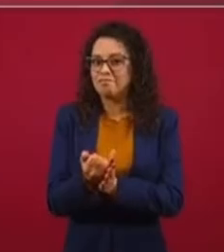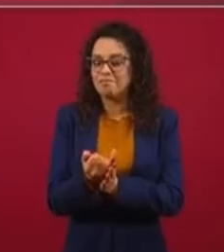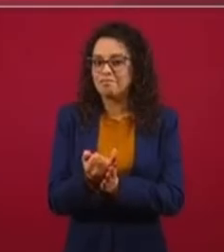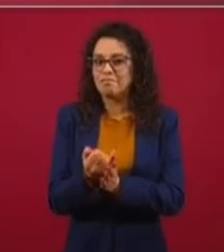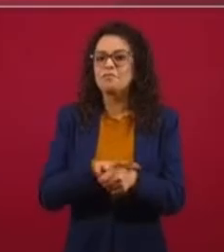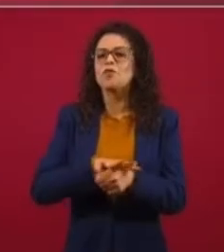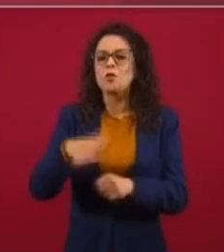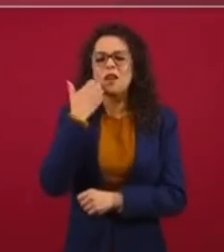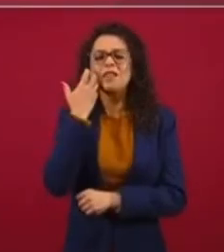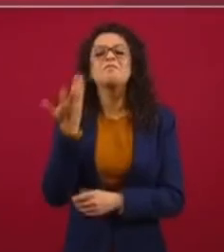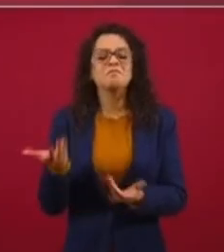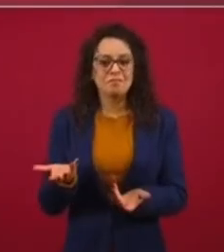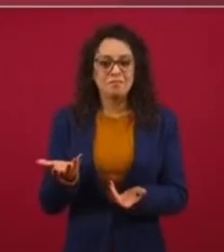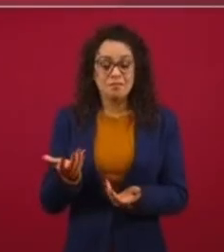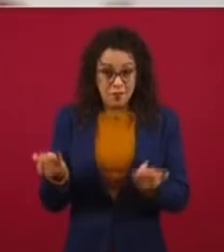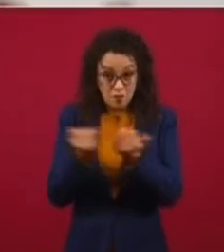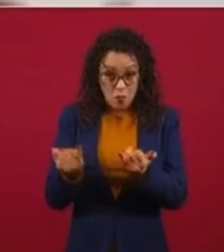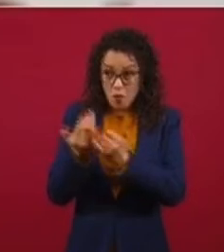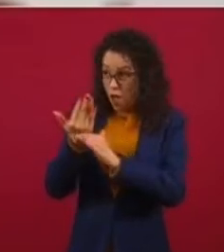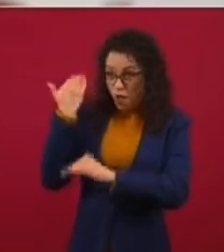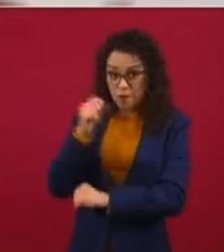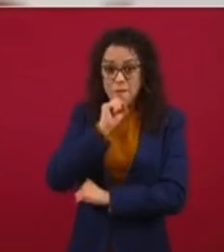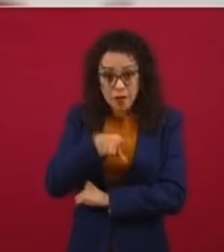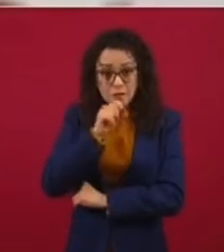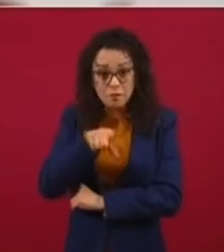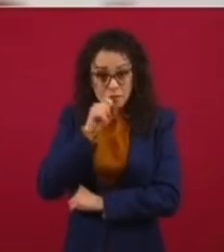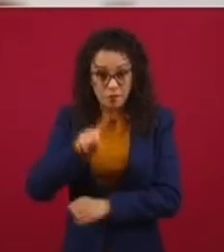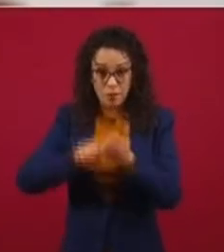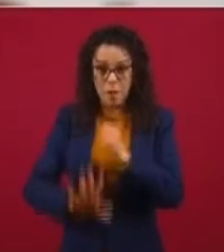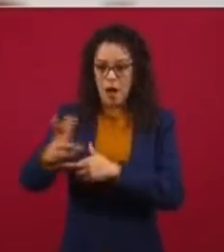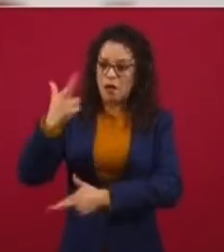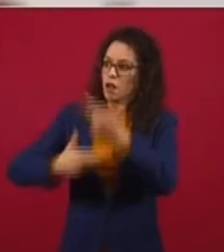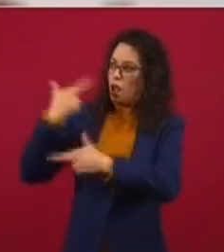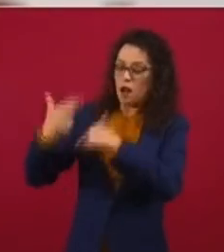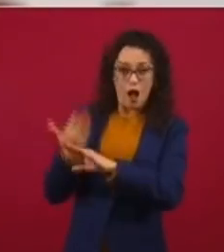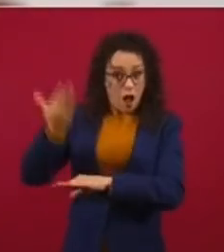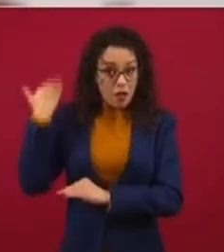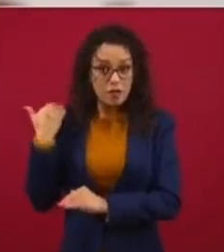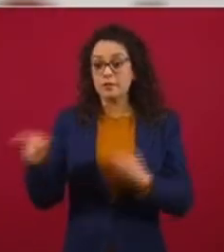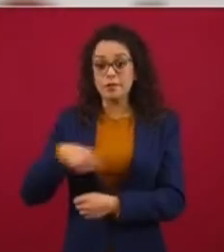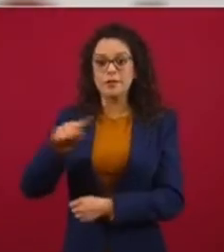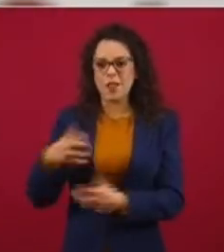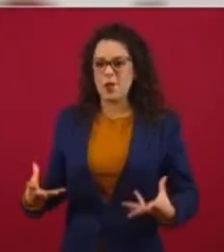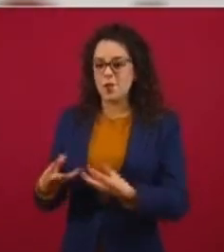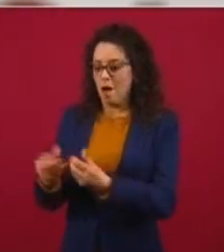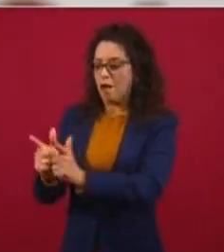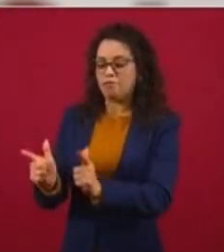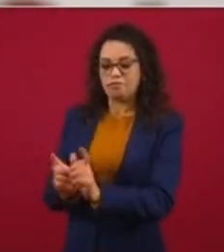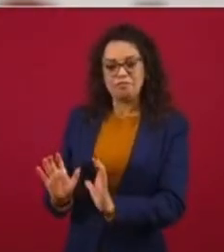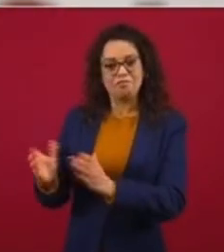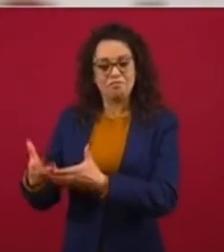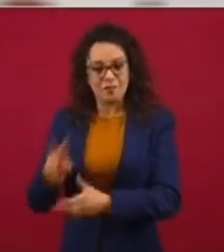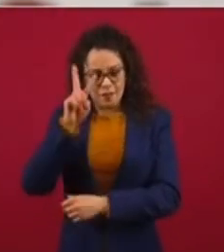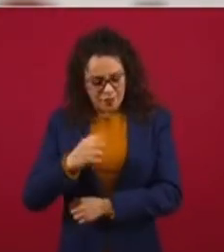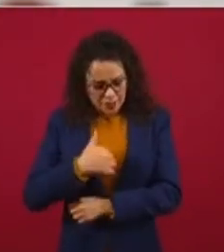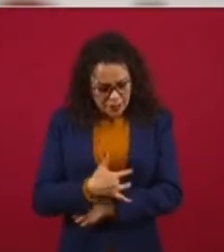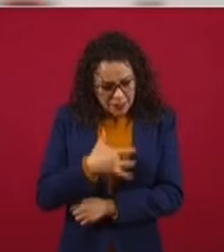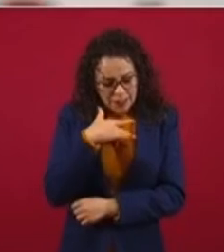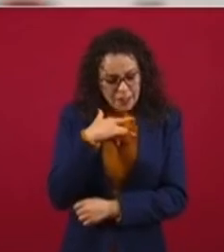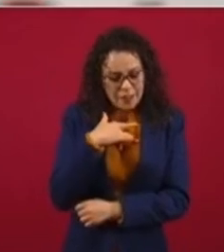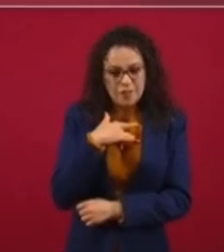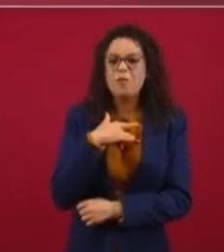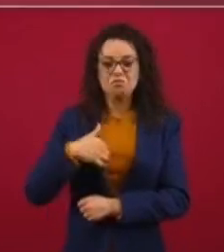que quieren más de lo mismo o retrocesos quieren que sigamos adelante me causa la verdad este